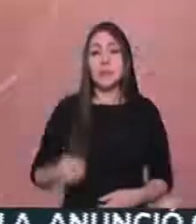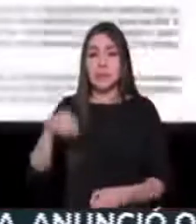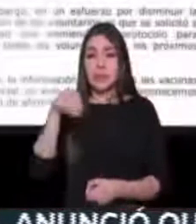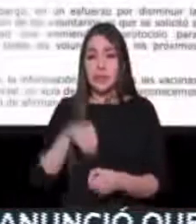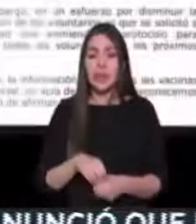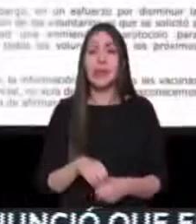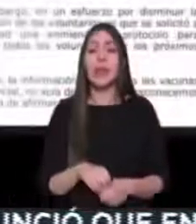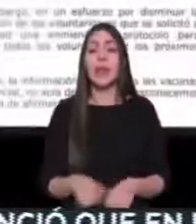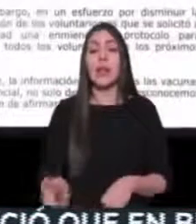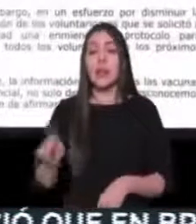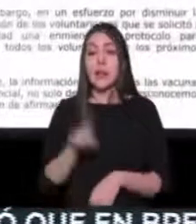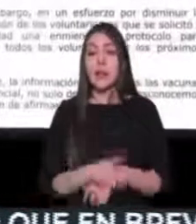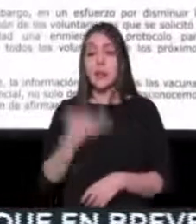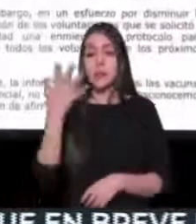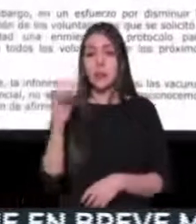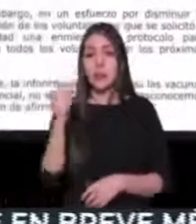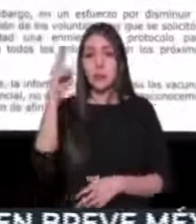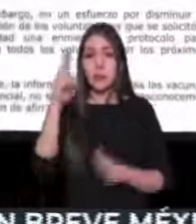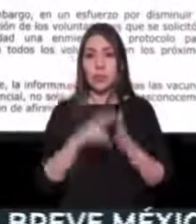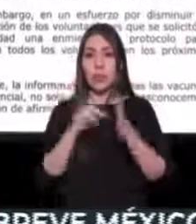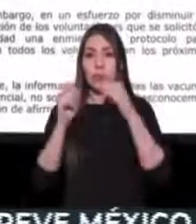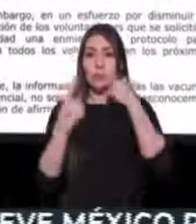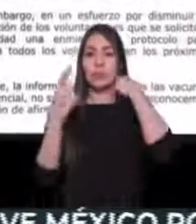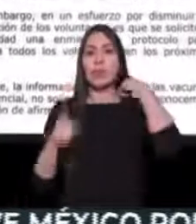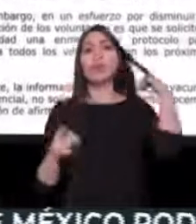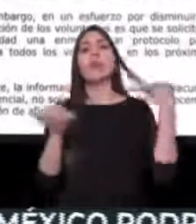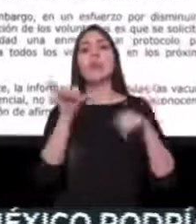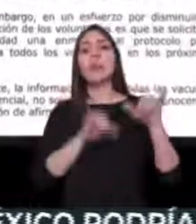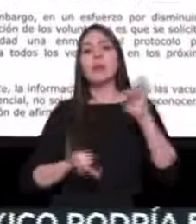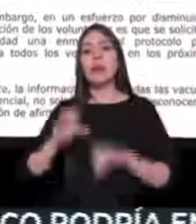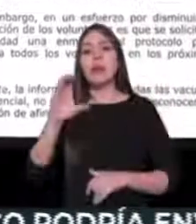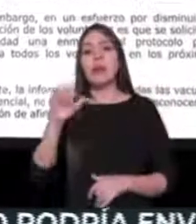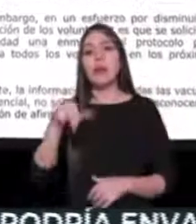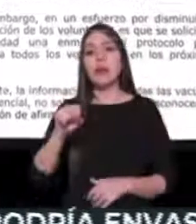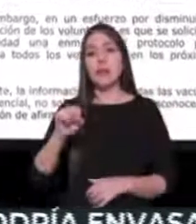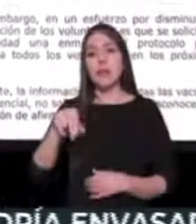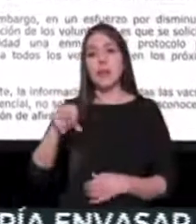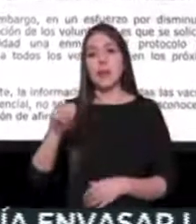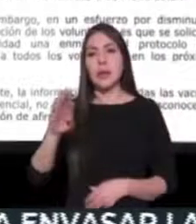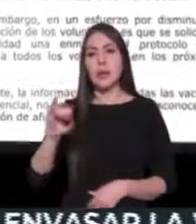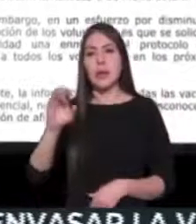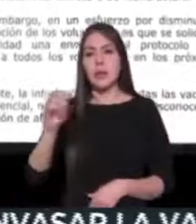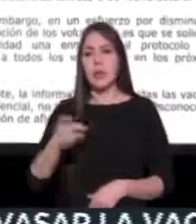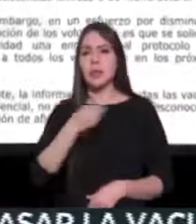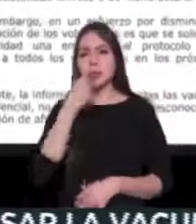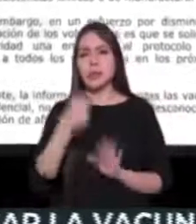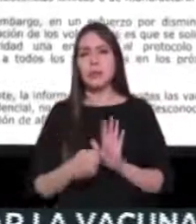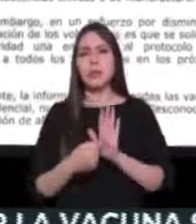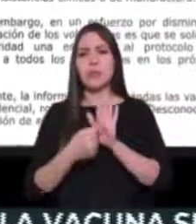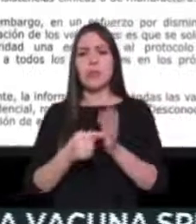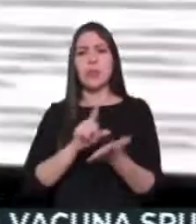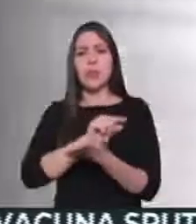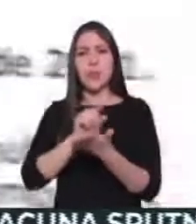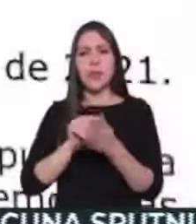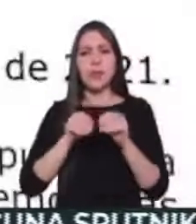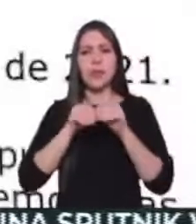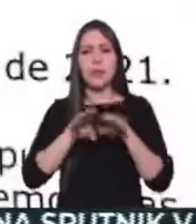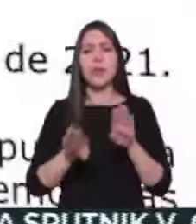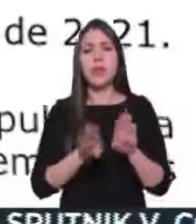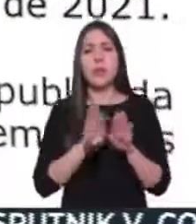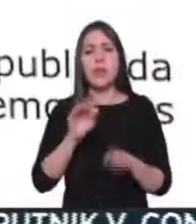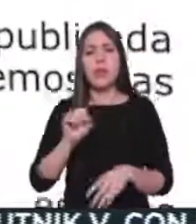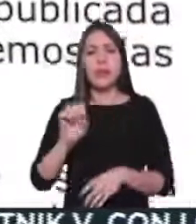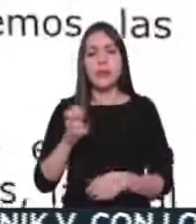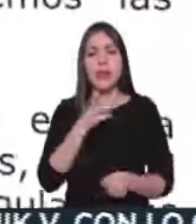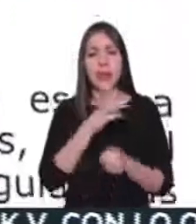de junio de 2021, el laboratorio CanSino Bio publicó una aclaración sobre estudio fase 3 a través de su cuenta de Twitter,